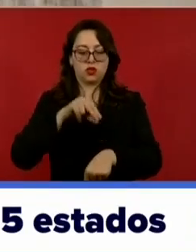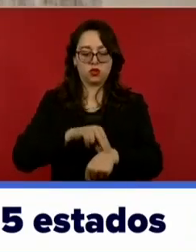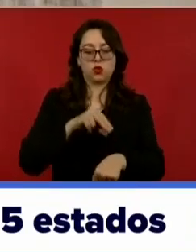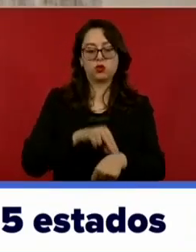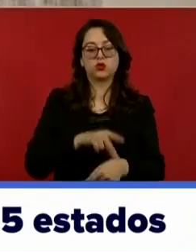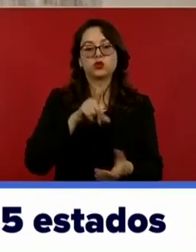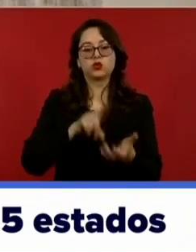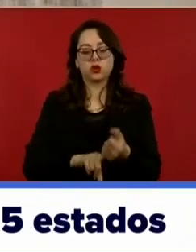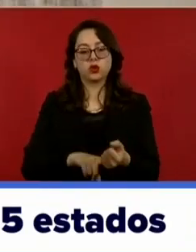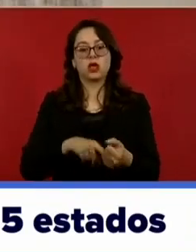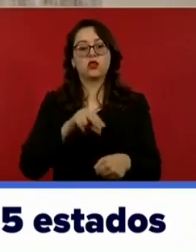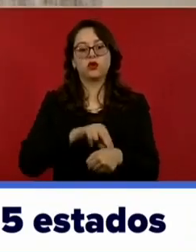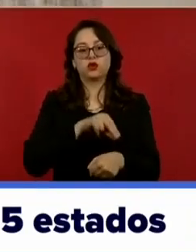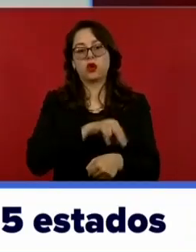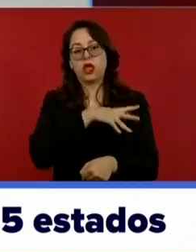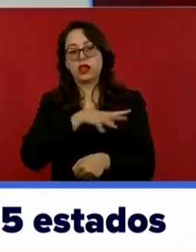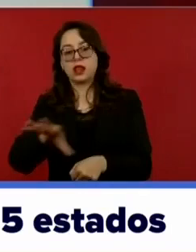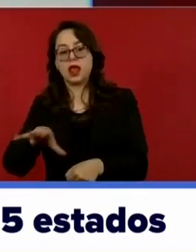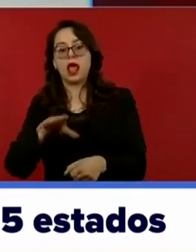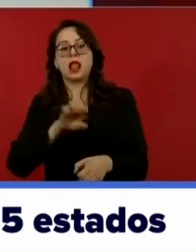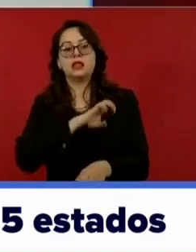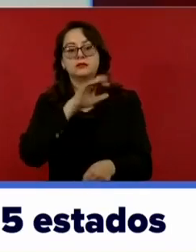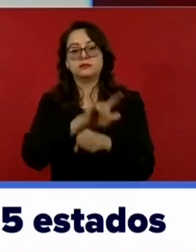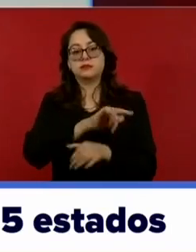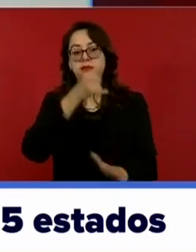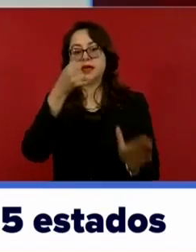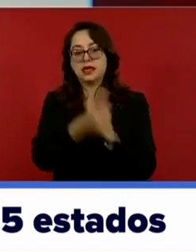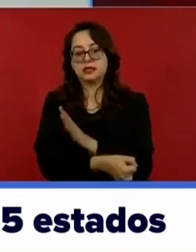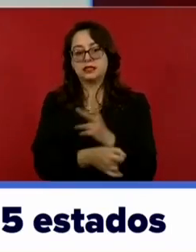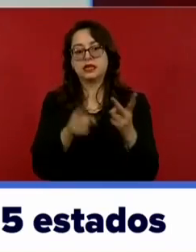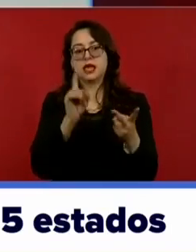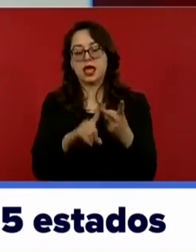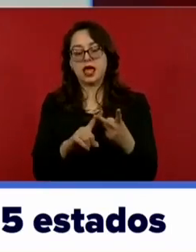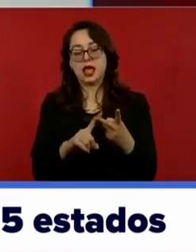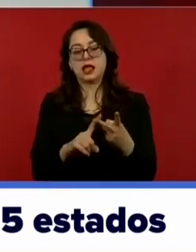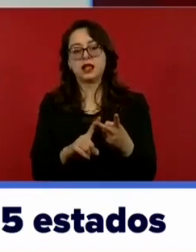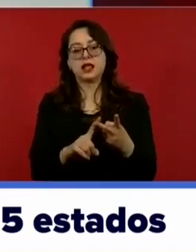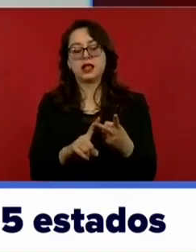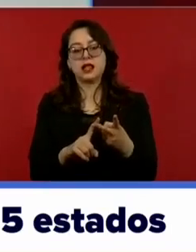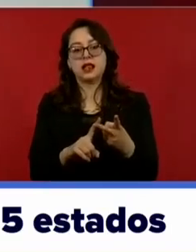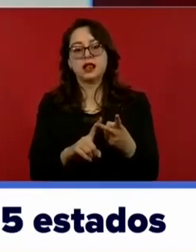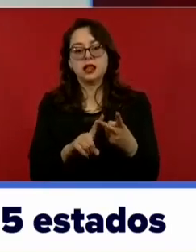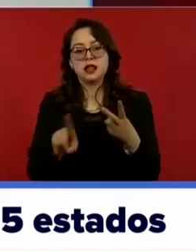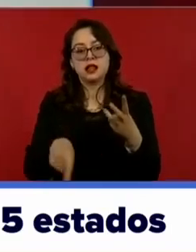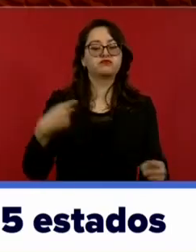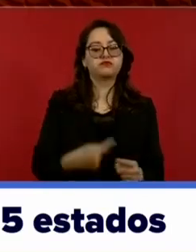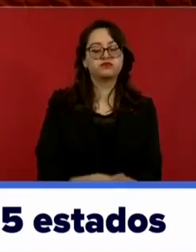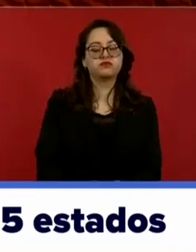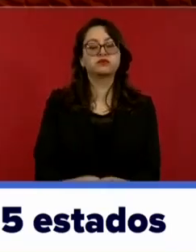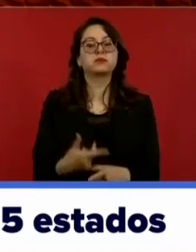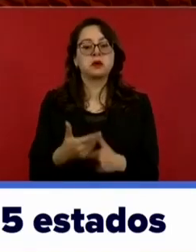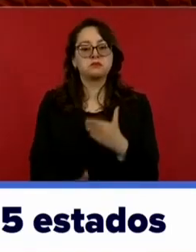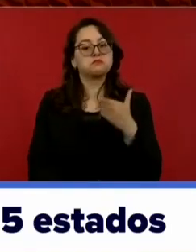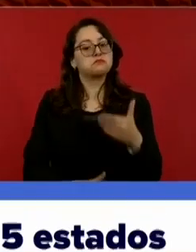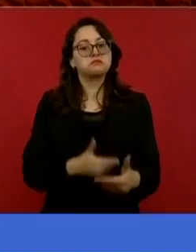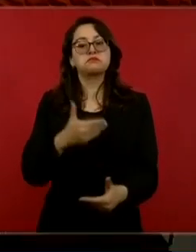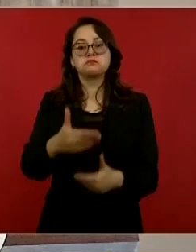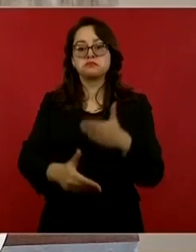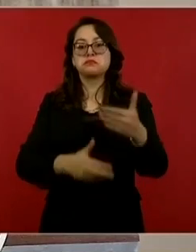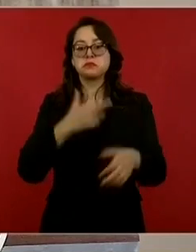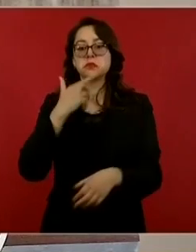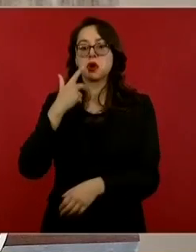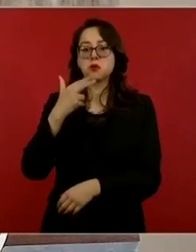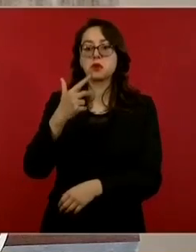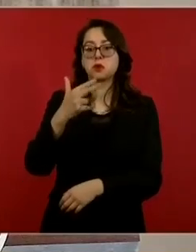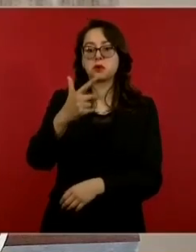de Nayarit de Colima Tlaxcala y Campeche el director del Instituto zoer Robledo detalló que con este esto que están